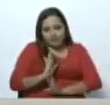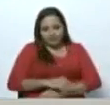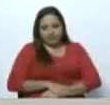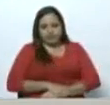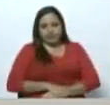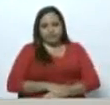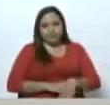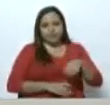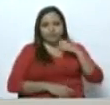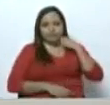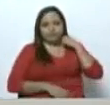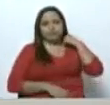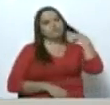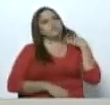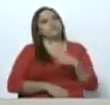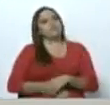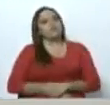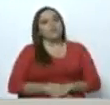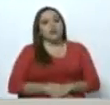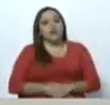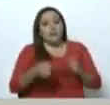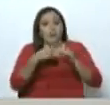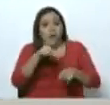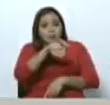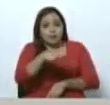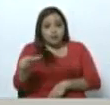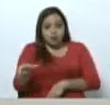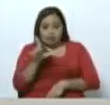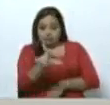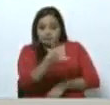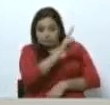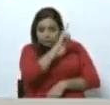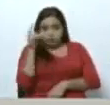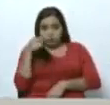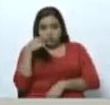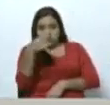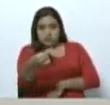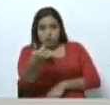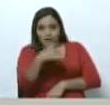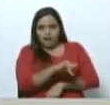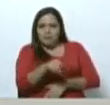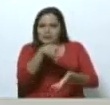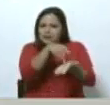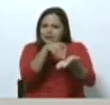Pero la gente ha comenzado el partido, nosotros le hemos dicho, pues, que se sumen.